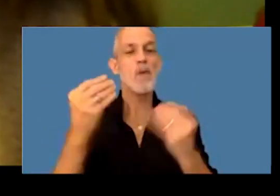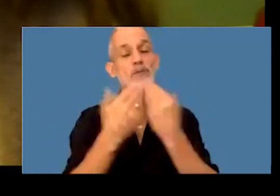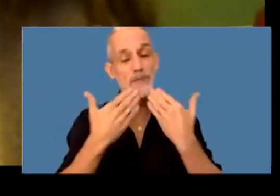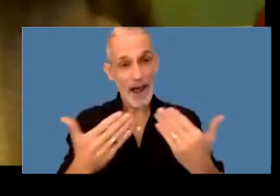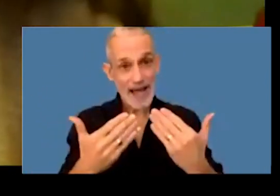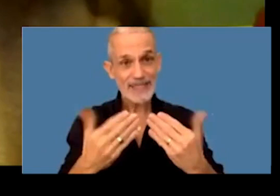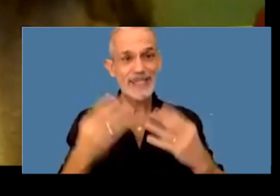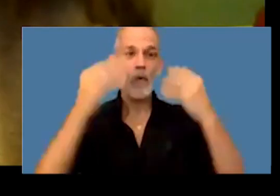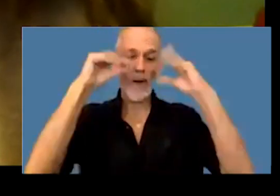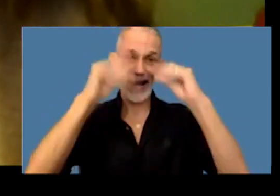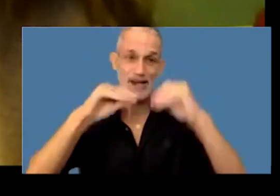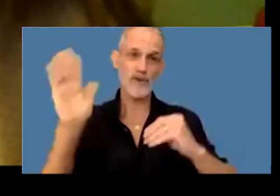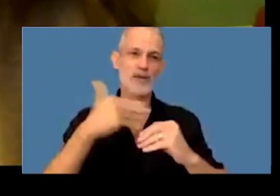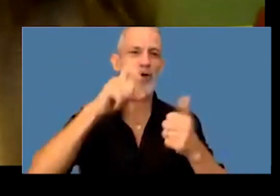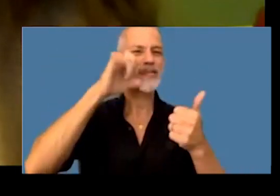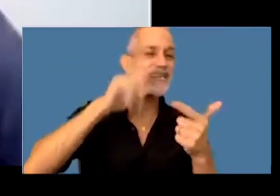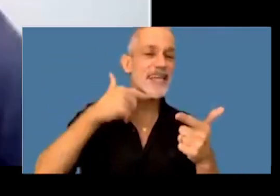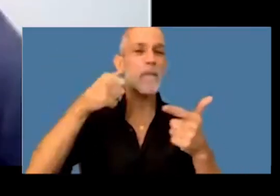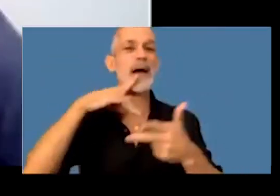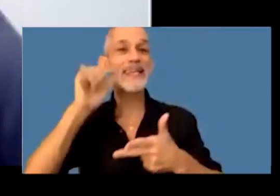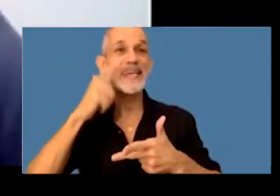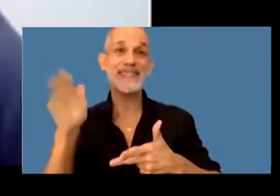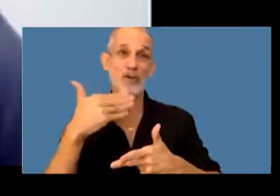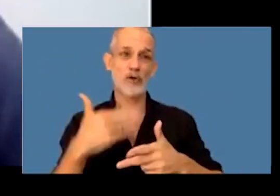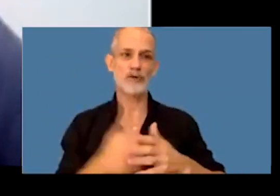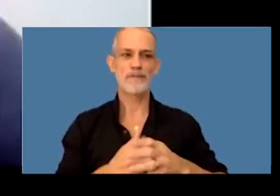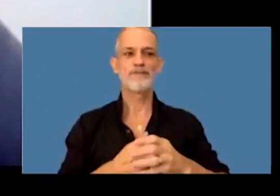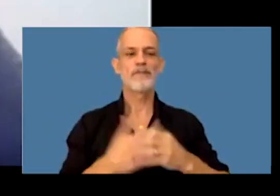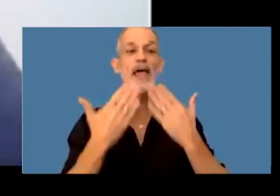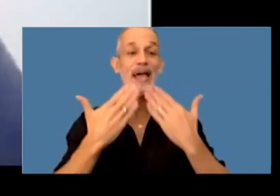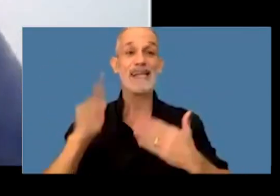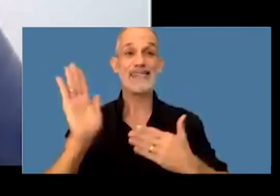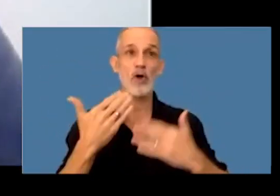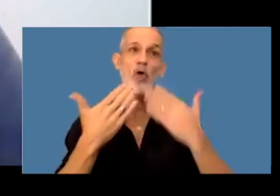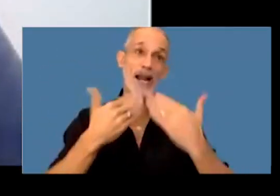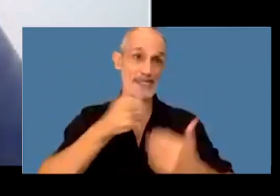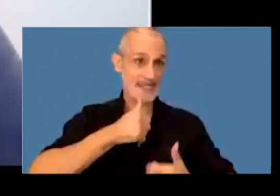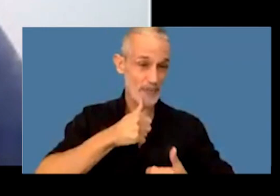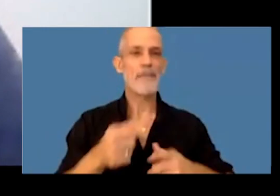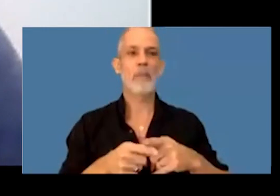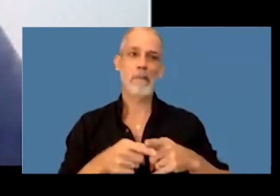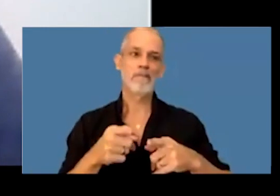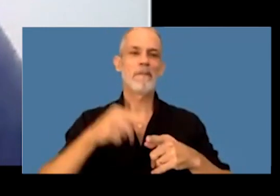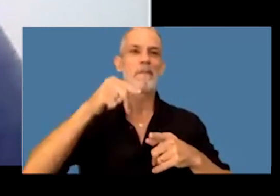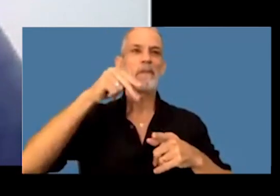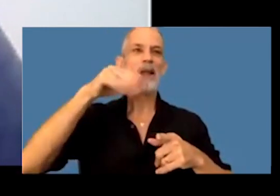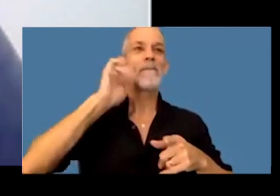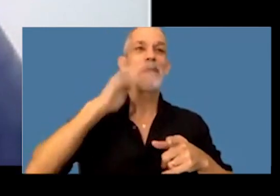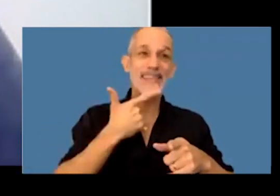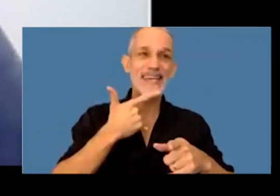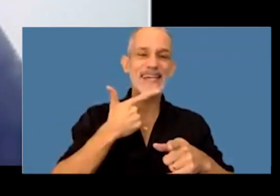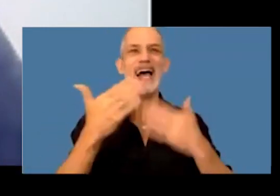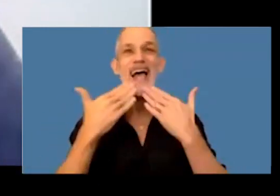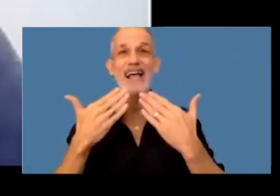noches, César, Matías y a todos. Gracias, gracias a todos. La verdad que es un placer. Adhiero a las